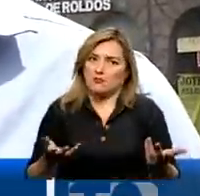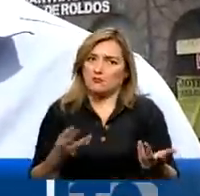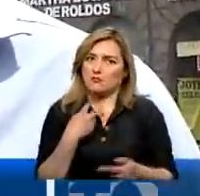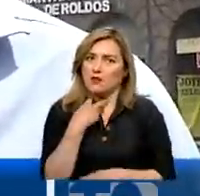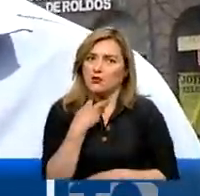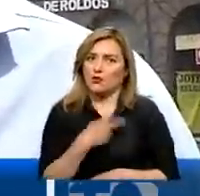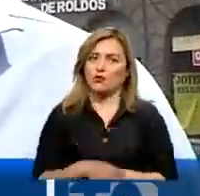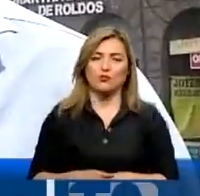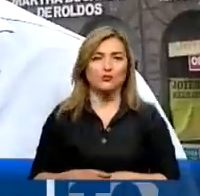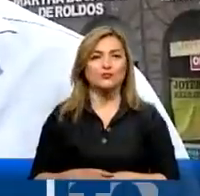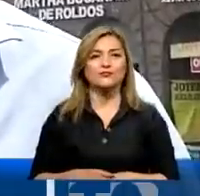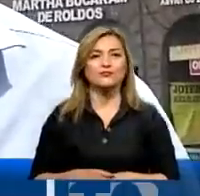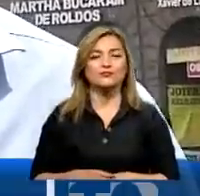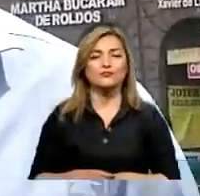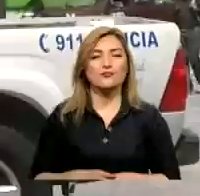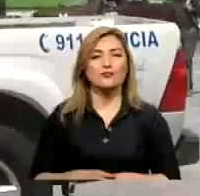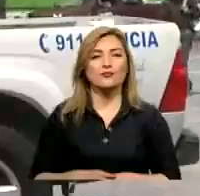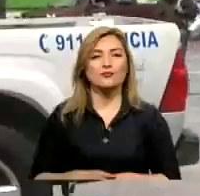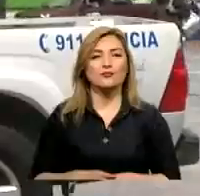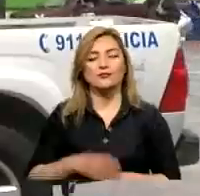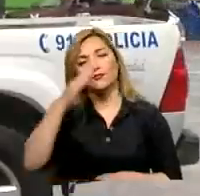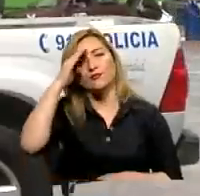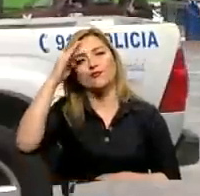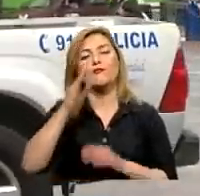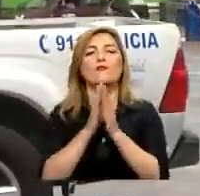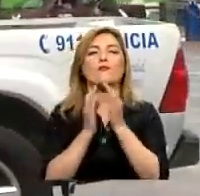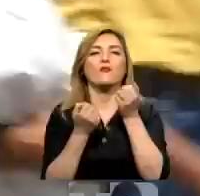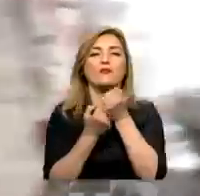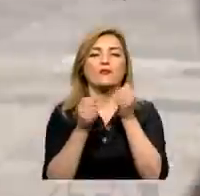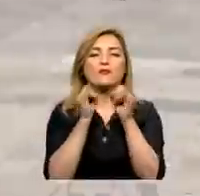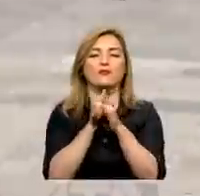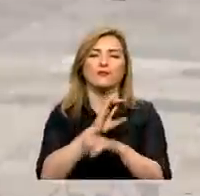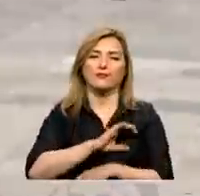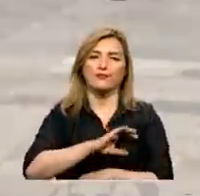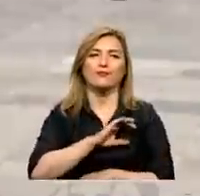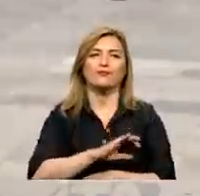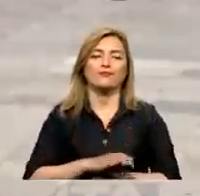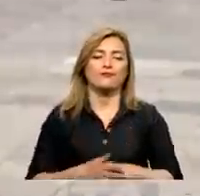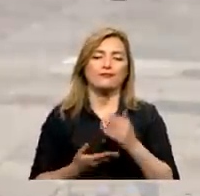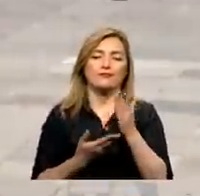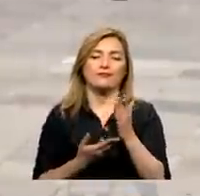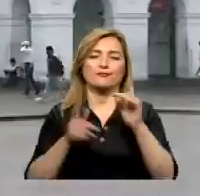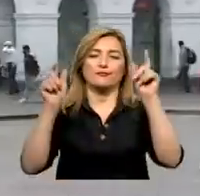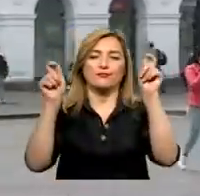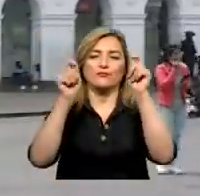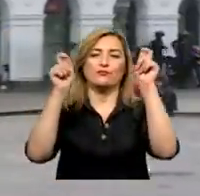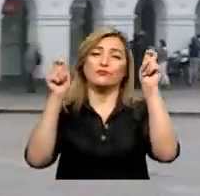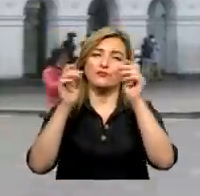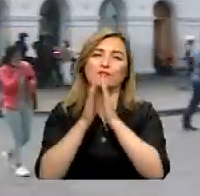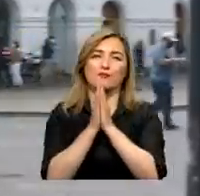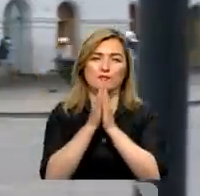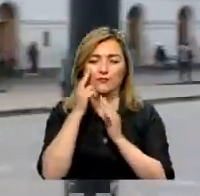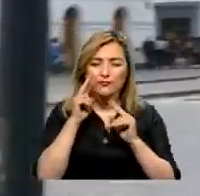forma ellos asaltados. La policía pide el apoyo de instituciones municipales, como el Patronato San José, ya